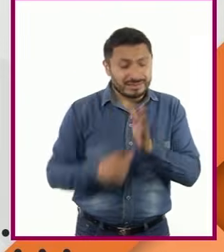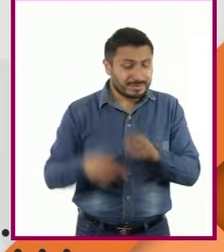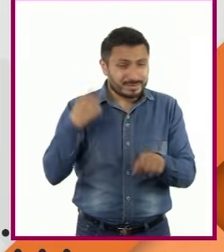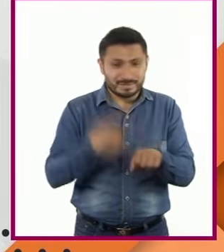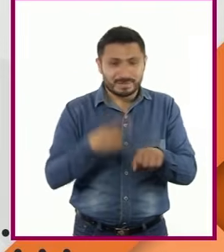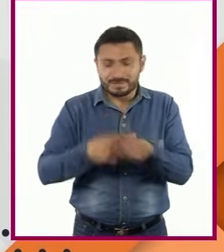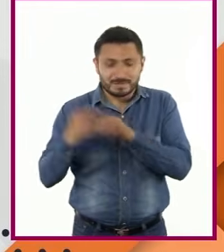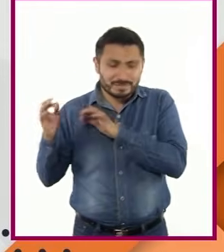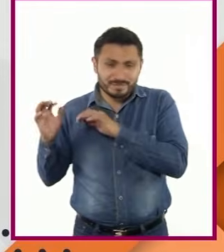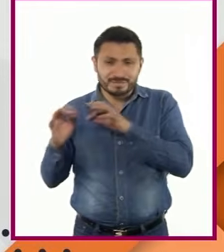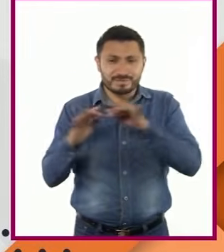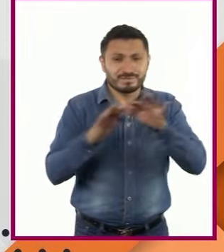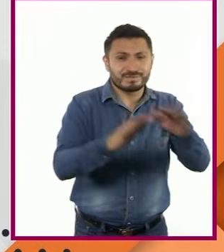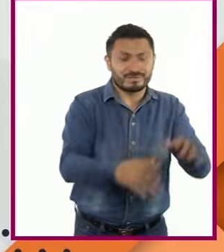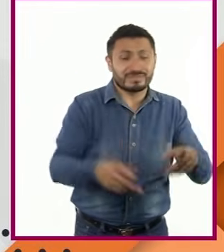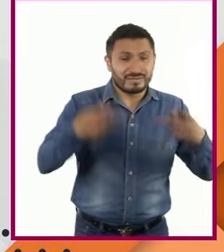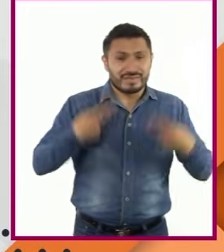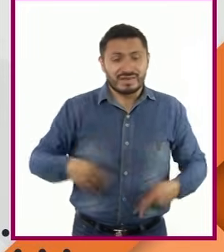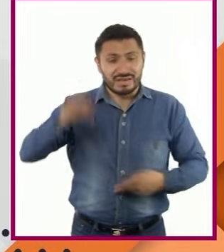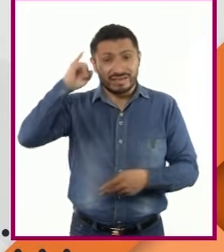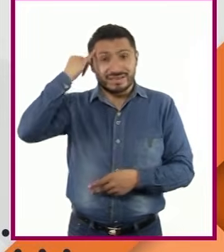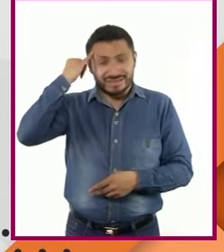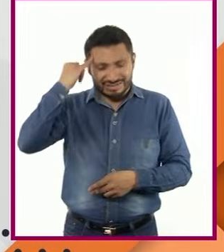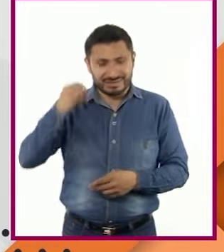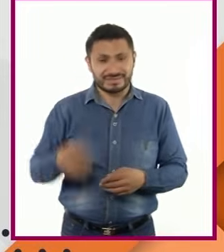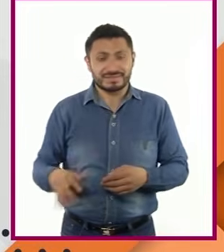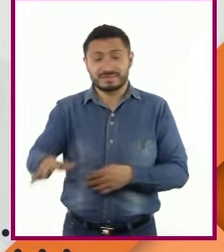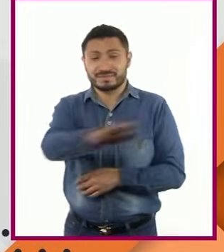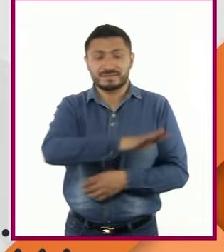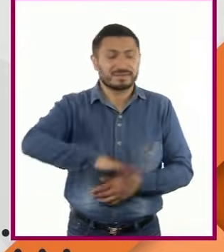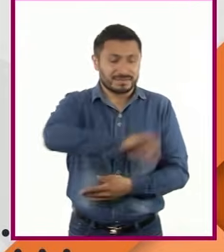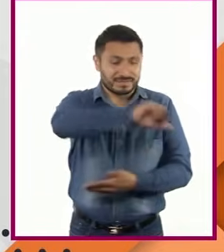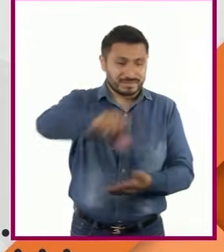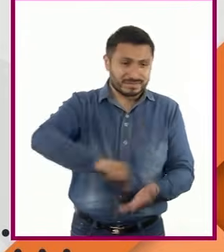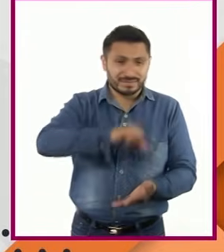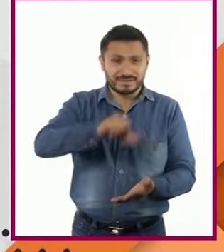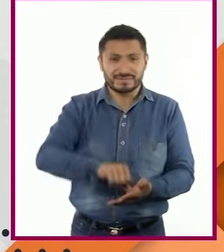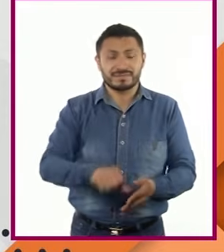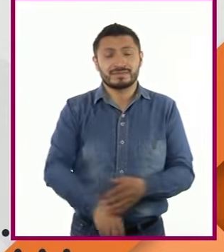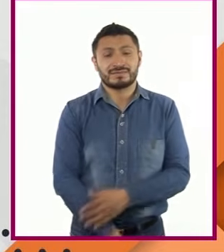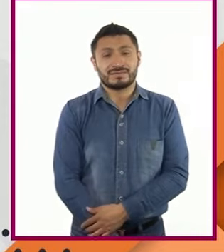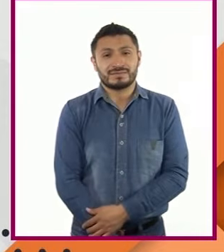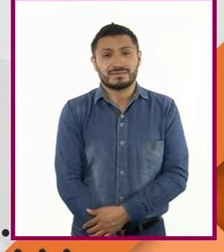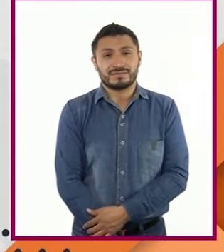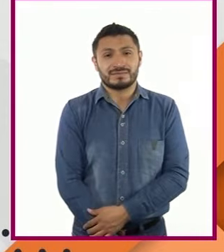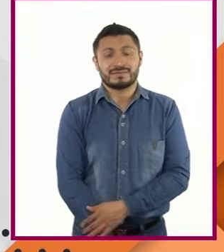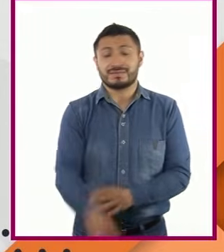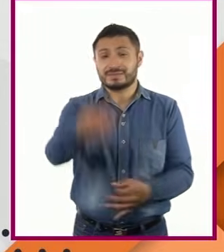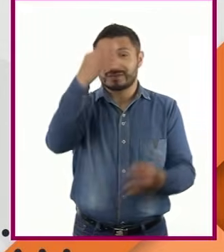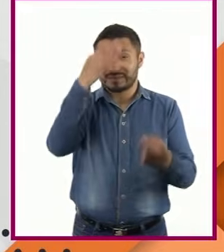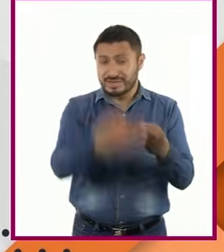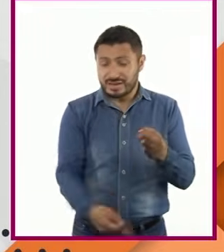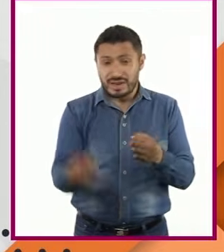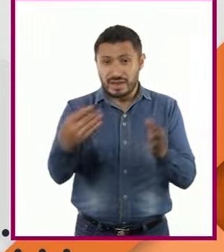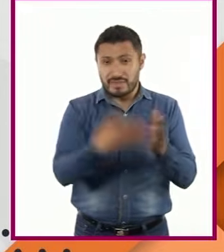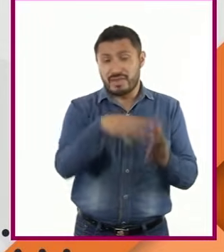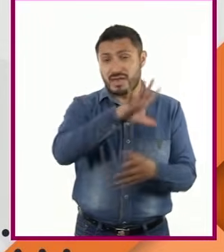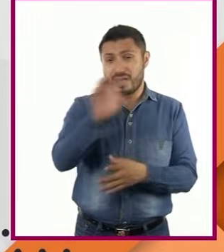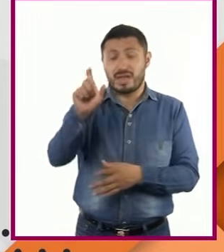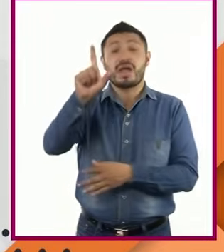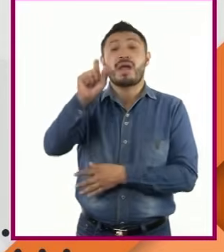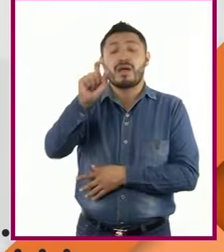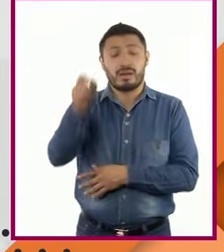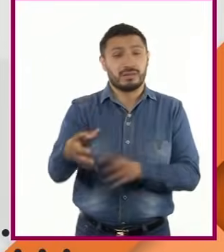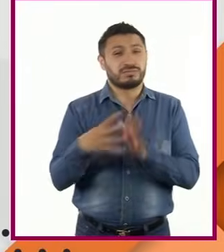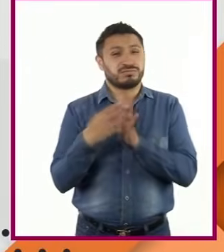llegó hasta la población indígena del Altiplano Central. A finales de 1520, la